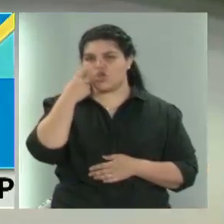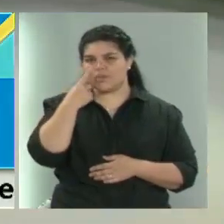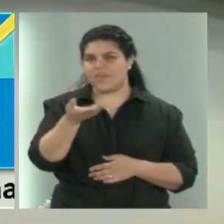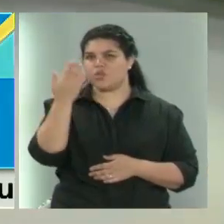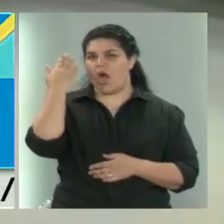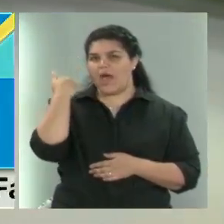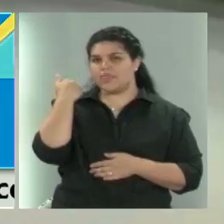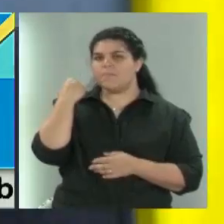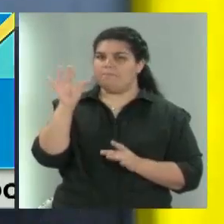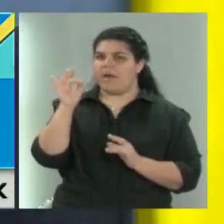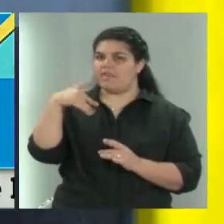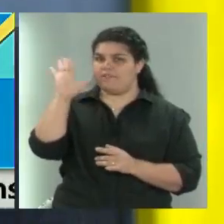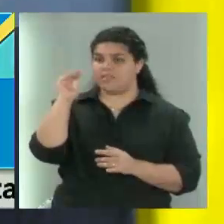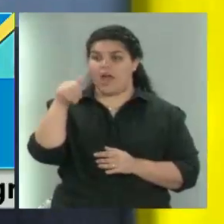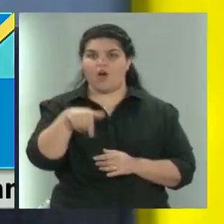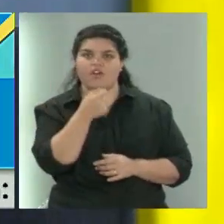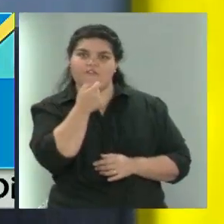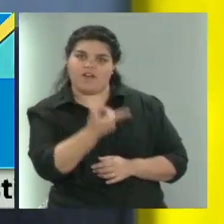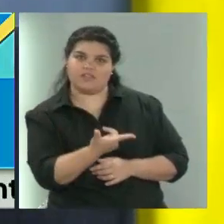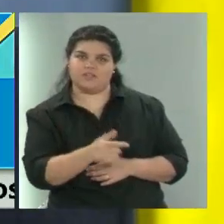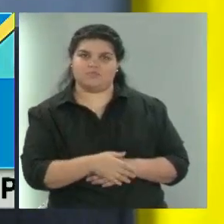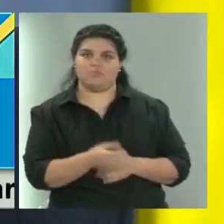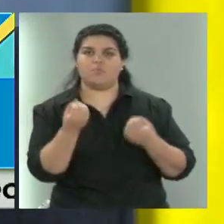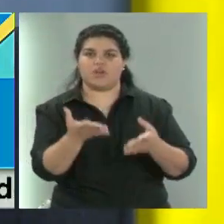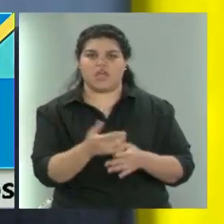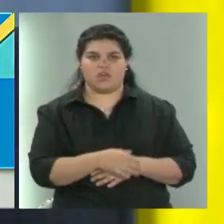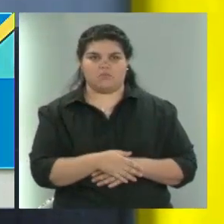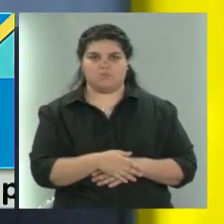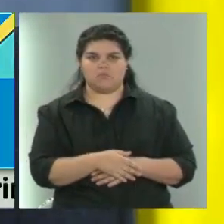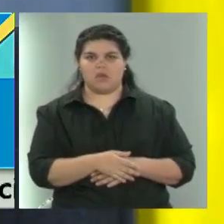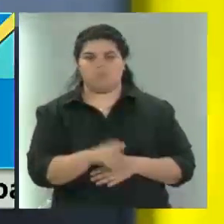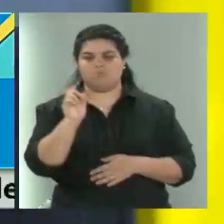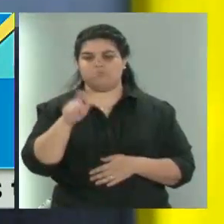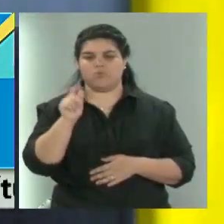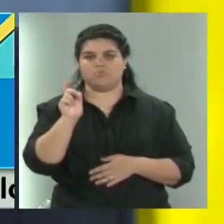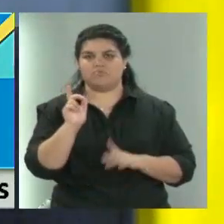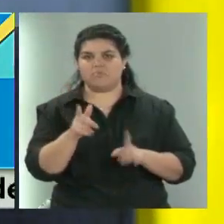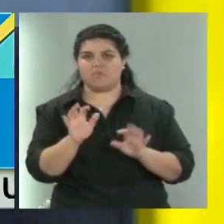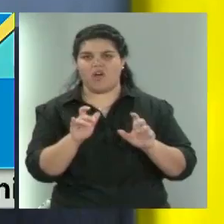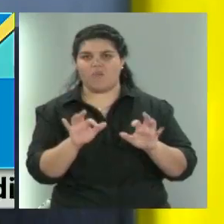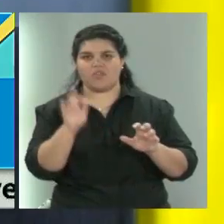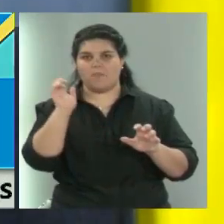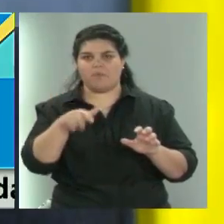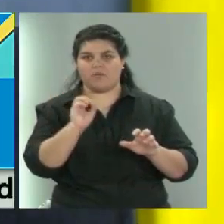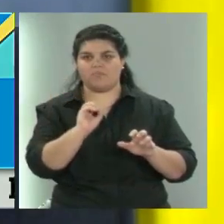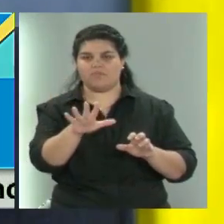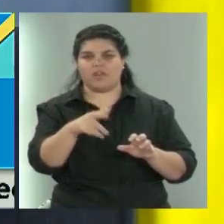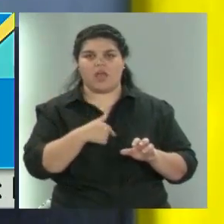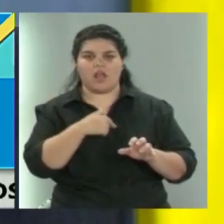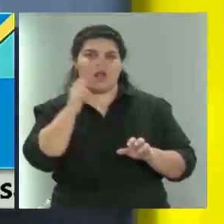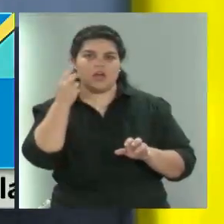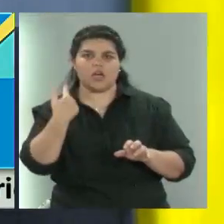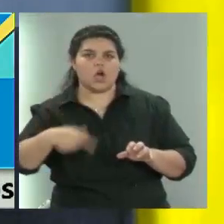años atrás. Sí. ¿Por qué? Porque está a la vuelta de la esquina. Apretando una tecla de una computadora tenemos el conocimiento que